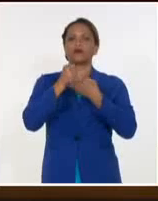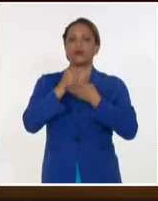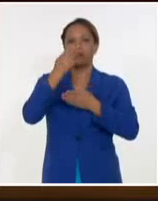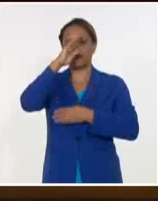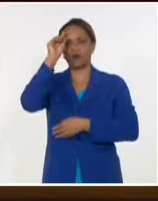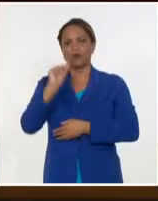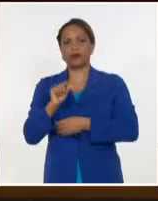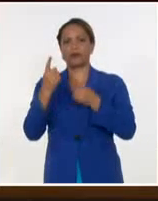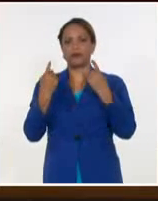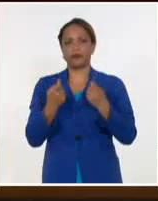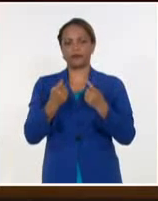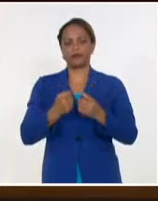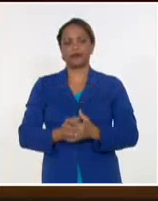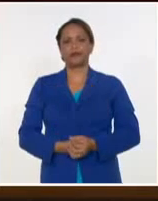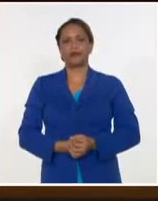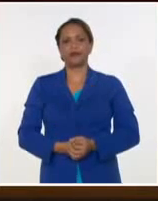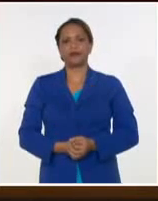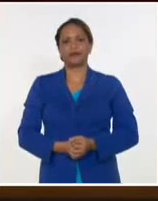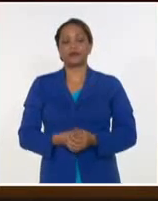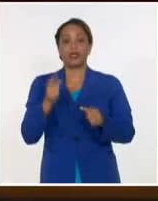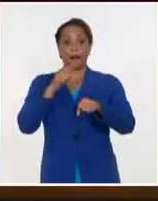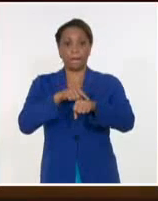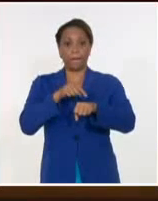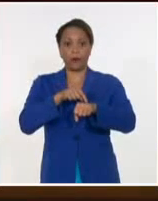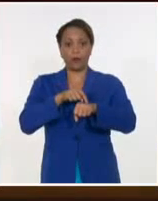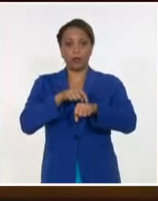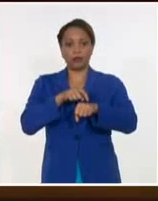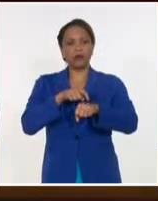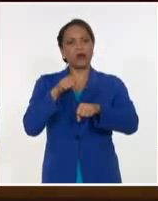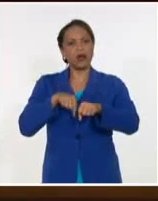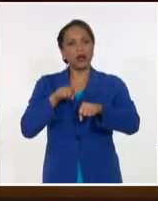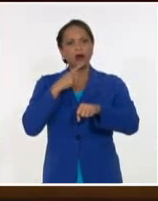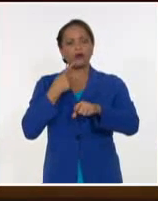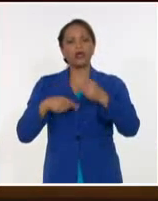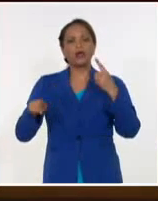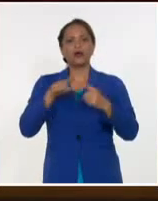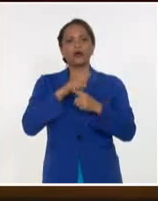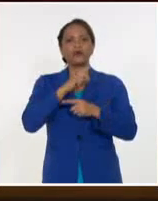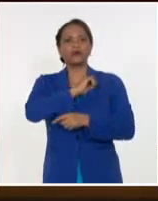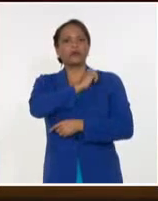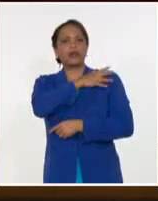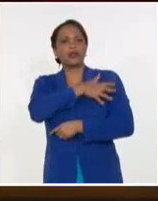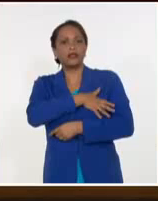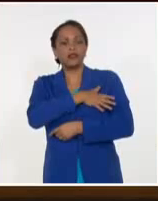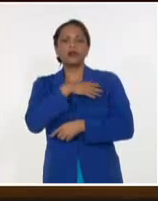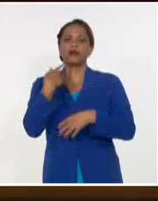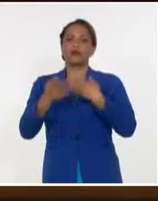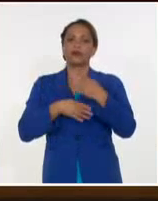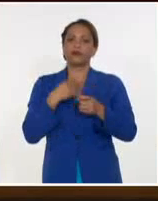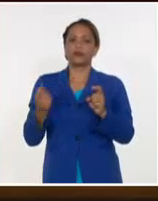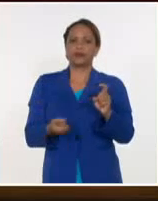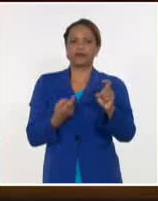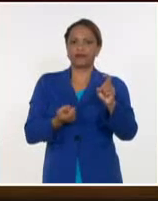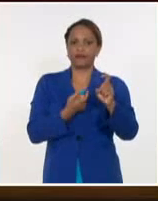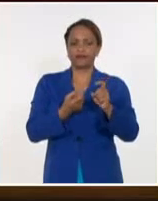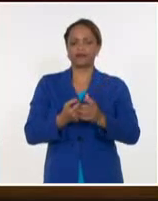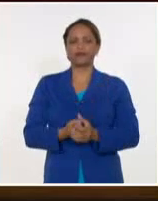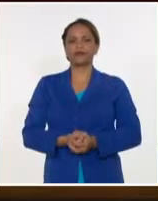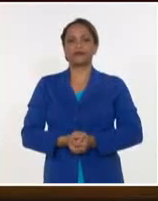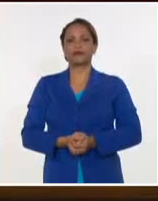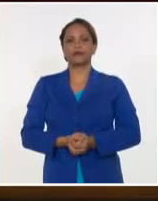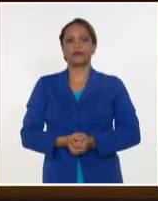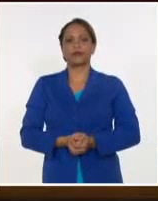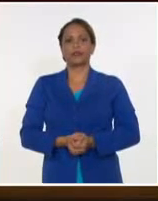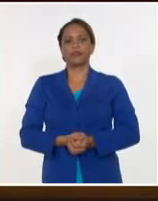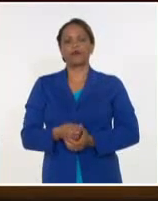requieran. En estos momentos se comete contra el pueblo palestino un genocidio de proporciones dantescas.